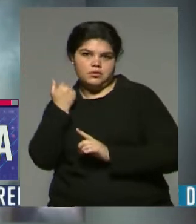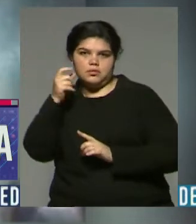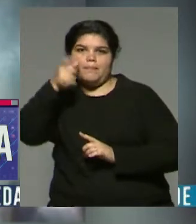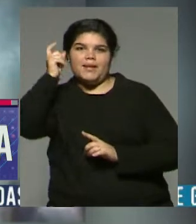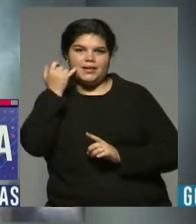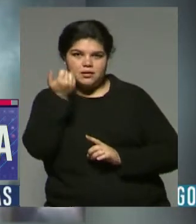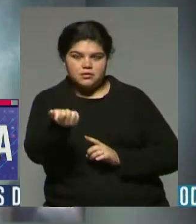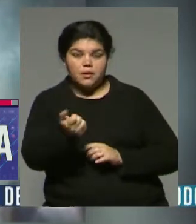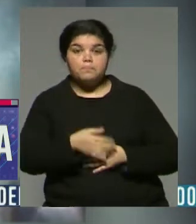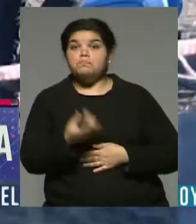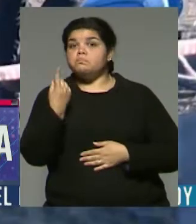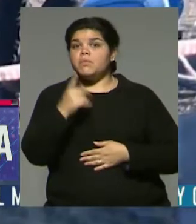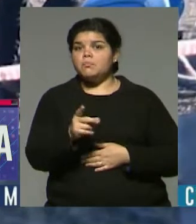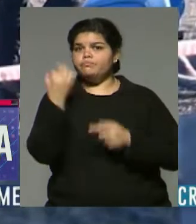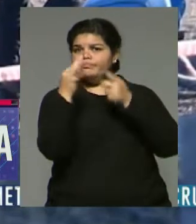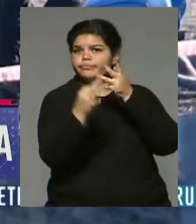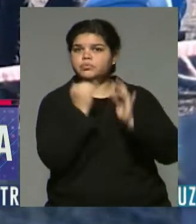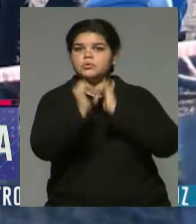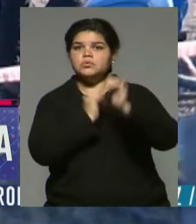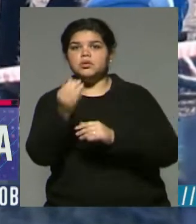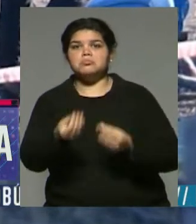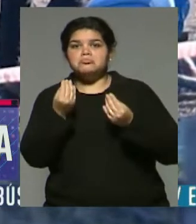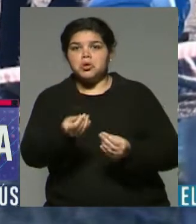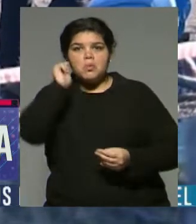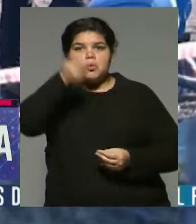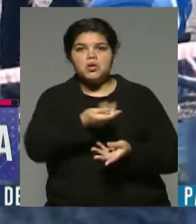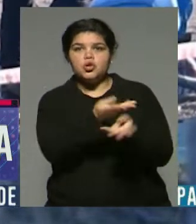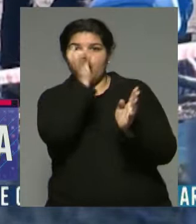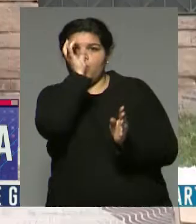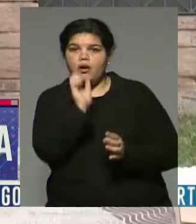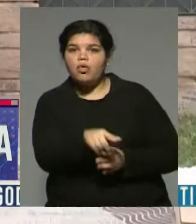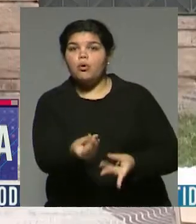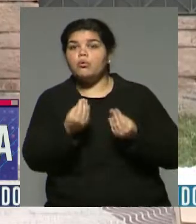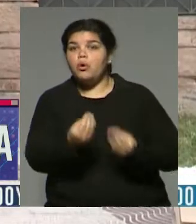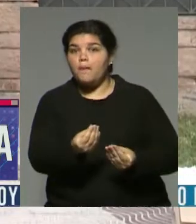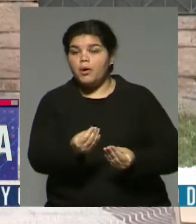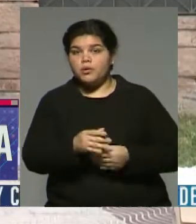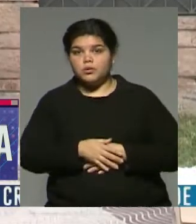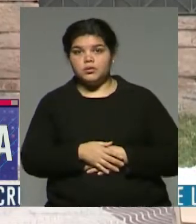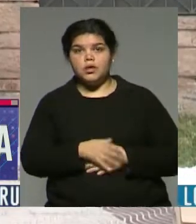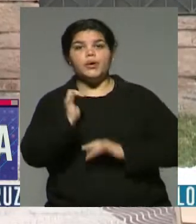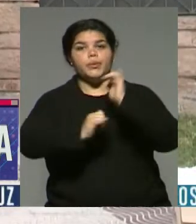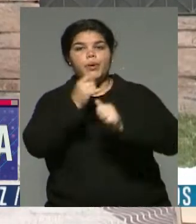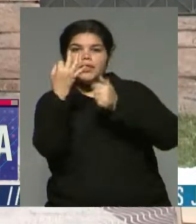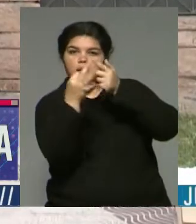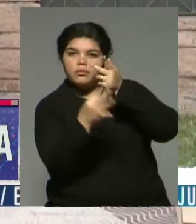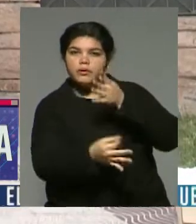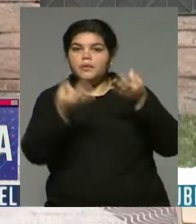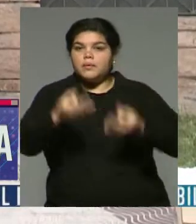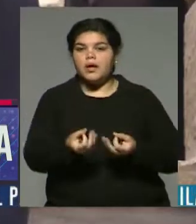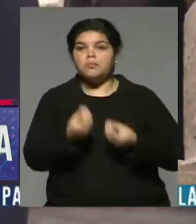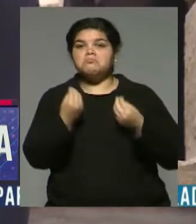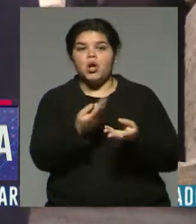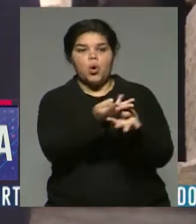esto, para detallar un poquito lo que fue el juicio por jurado, lo que va a ser y lo que está haciendo el juicio por jurados, vamos a detallar lo que es el jurado